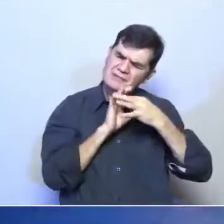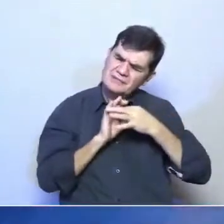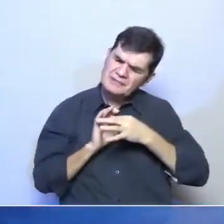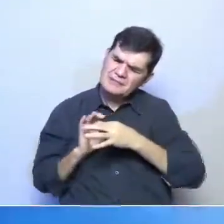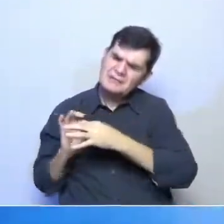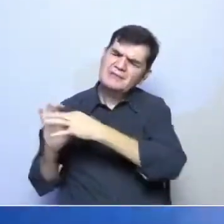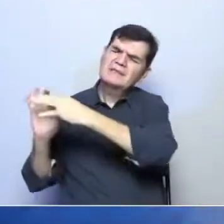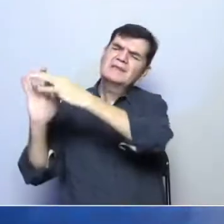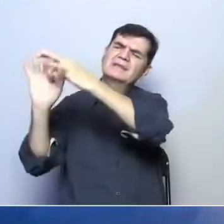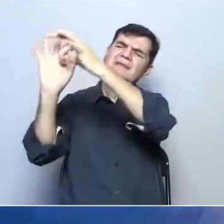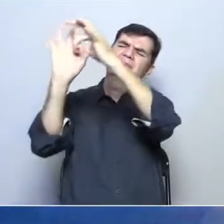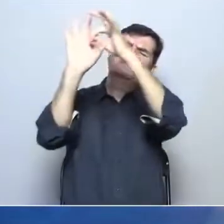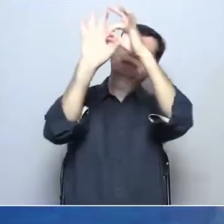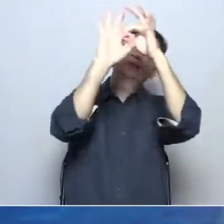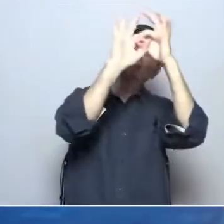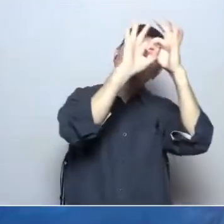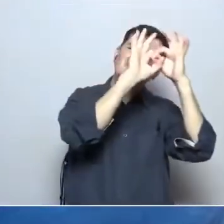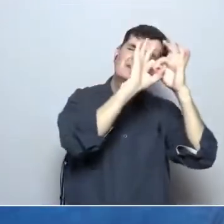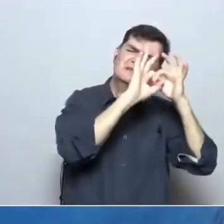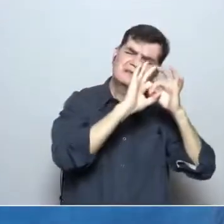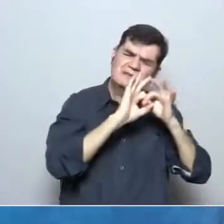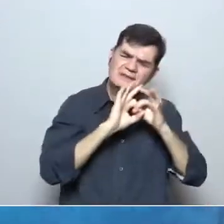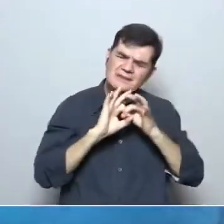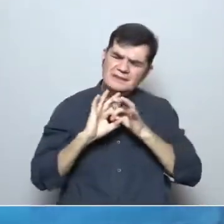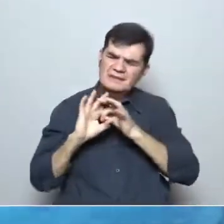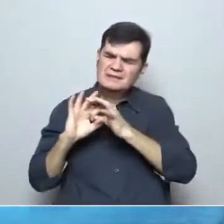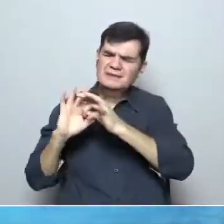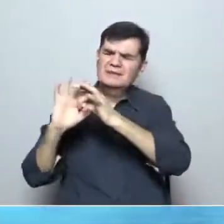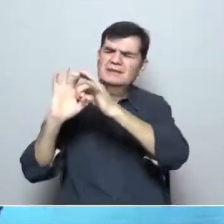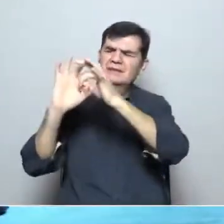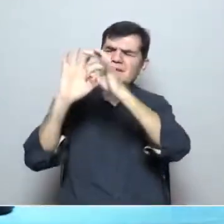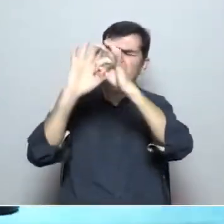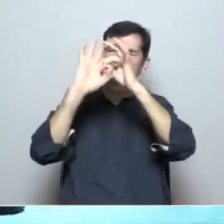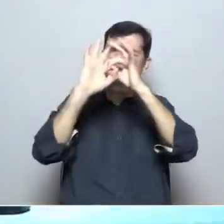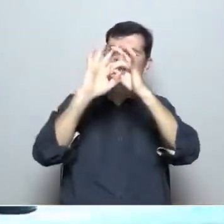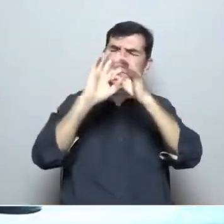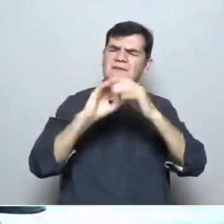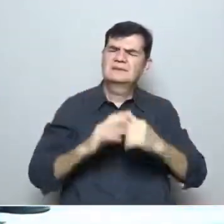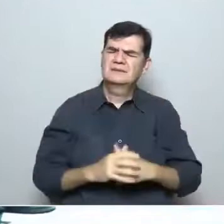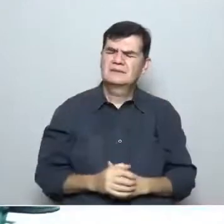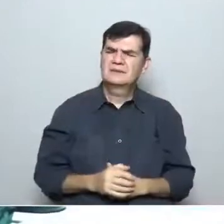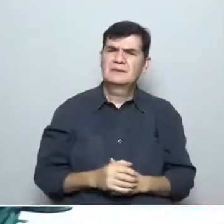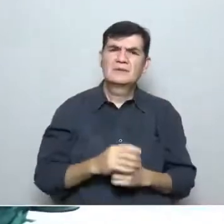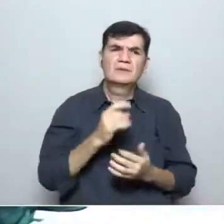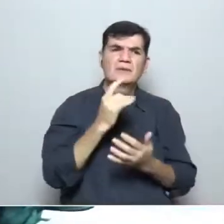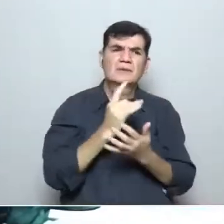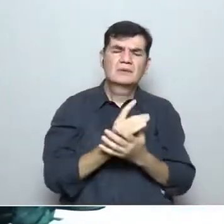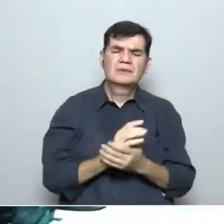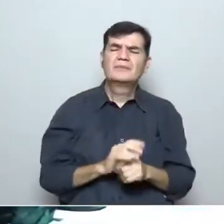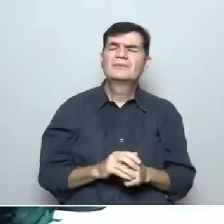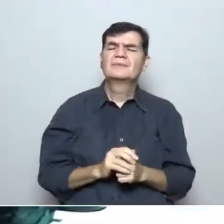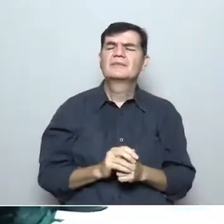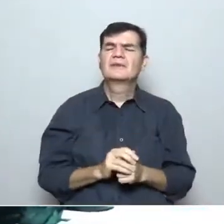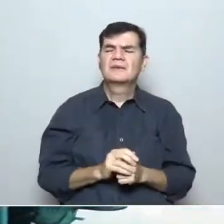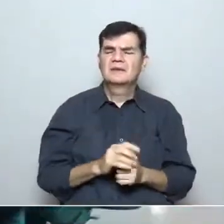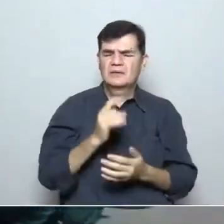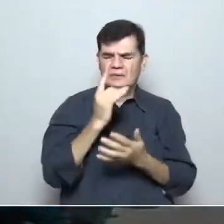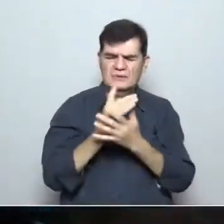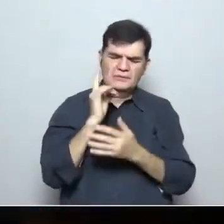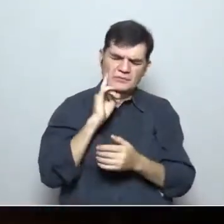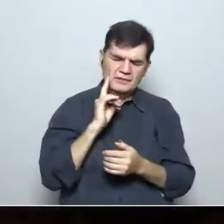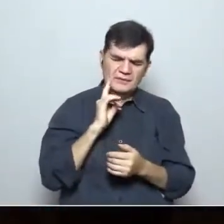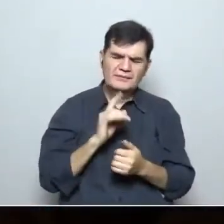a la melodía. Van a cantar solo mujeres, solo mujeres. Díganle: santo, santo, solo